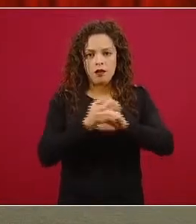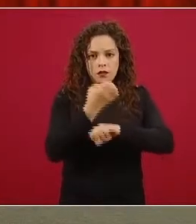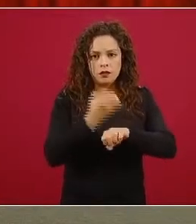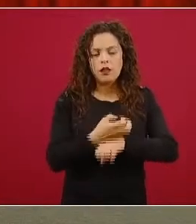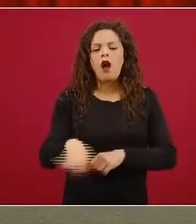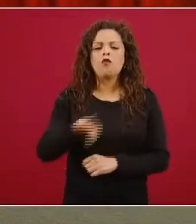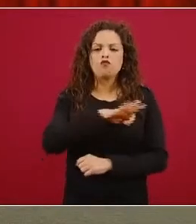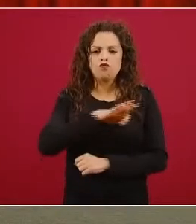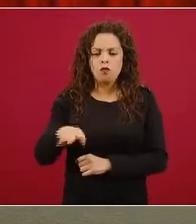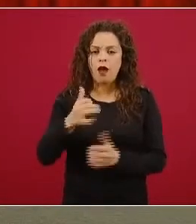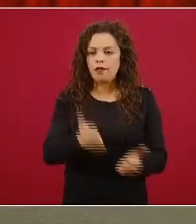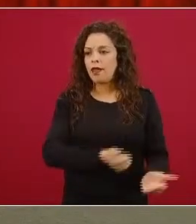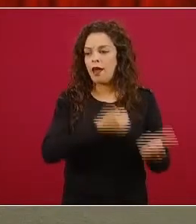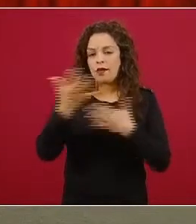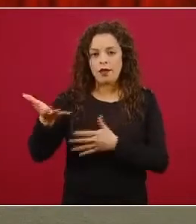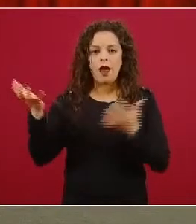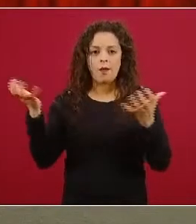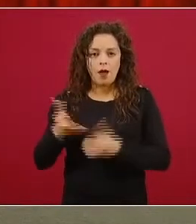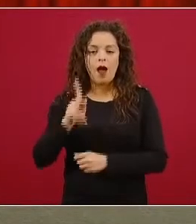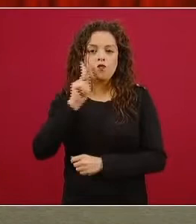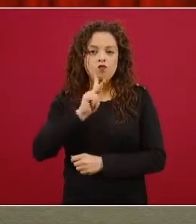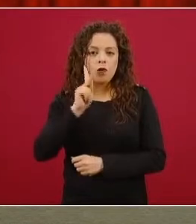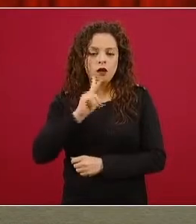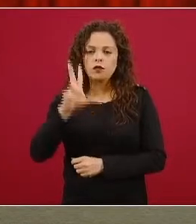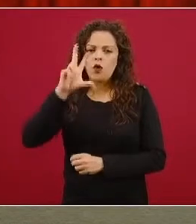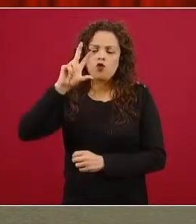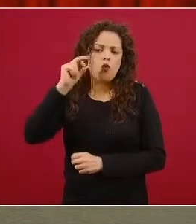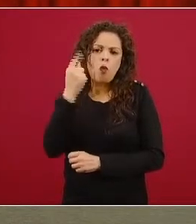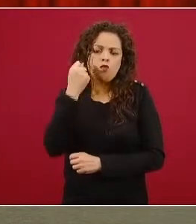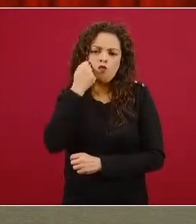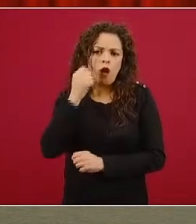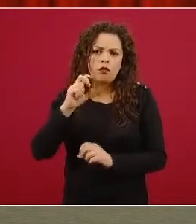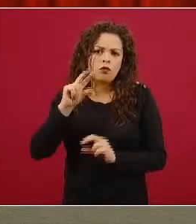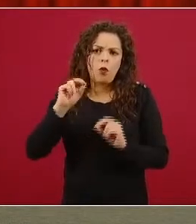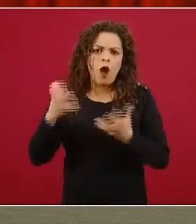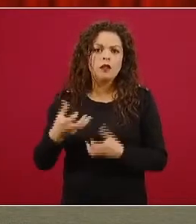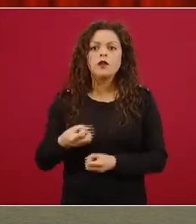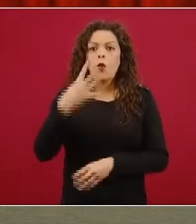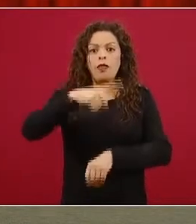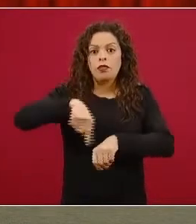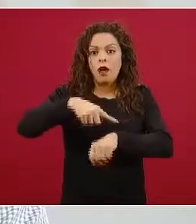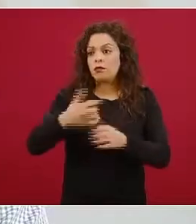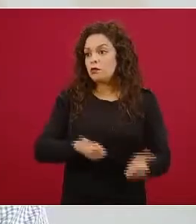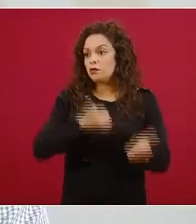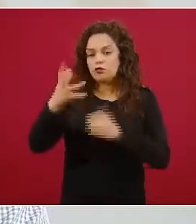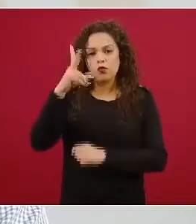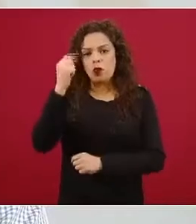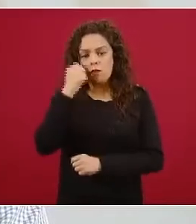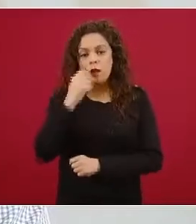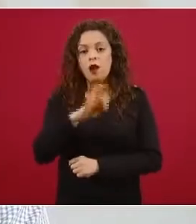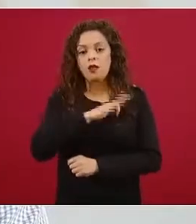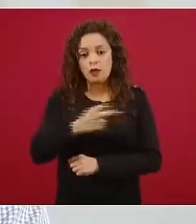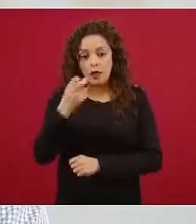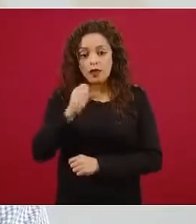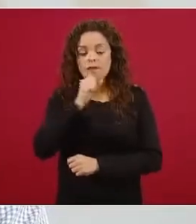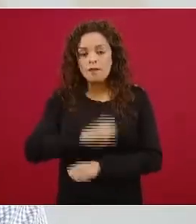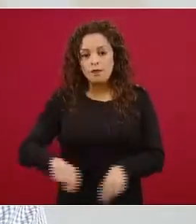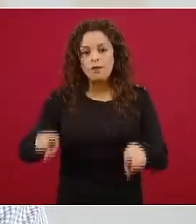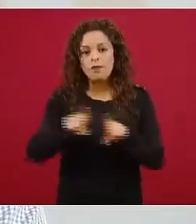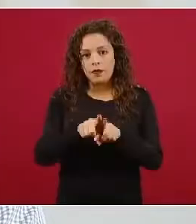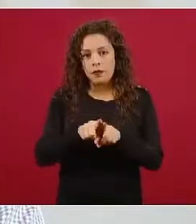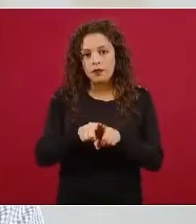enviar sus muestras y viajar las horas que sean necesarias en los mismos vehículos o con las